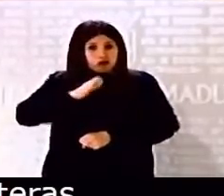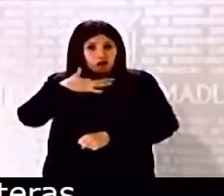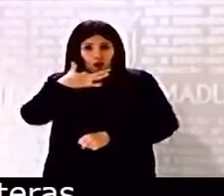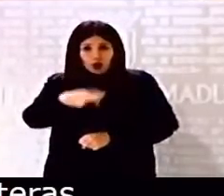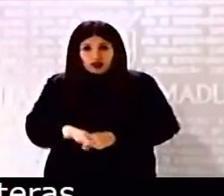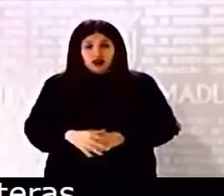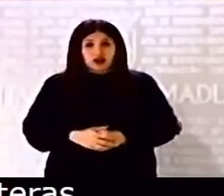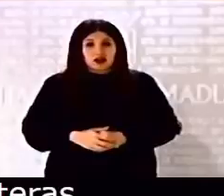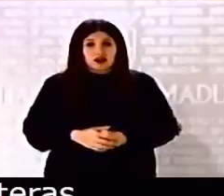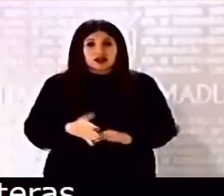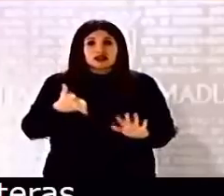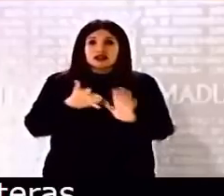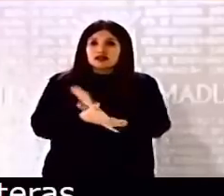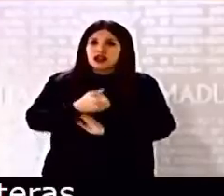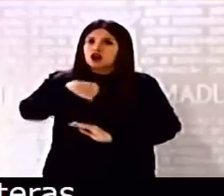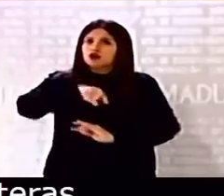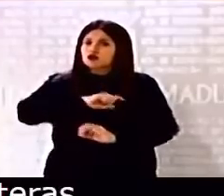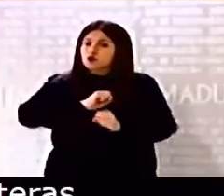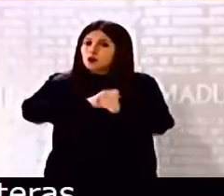Entiende de que tenemos que combatirlo.